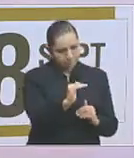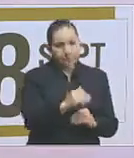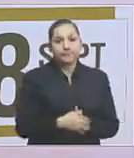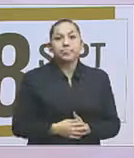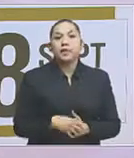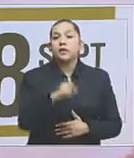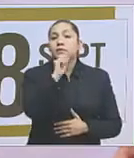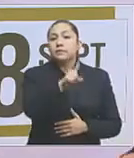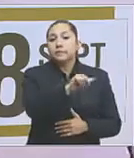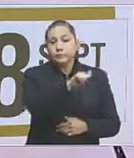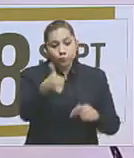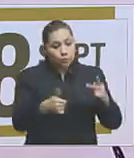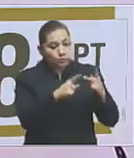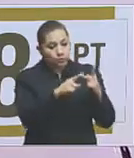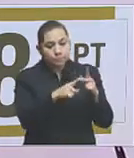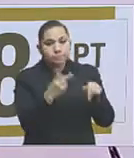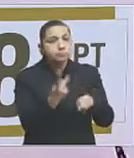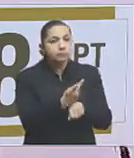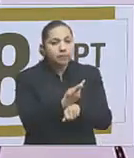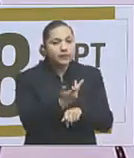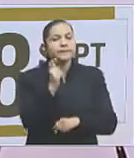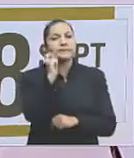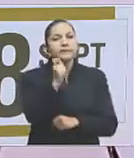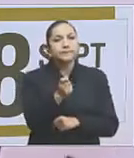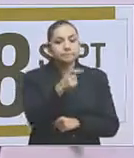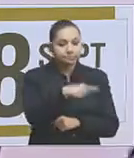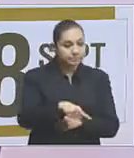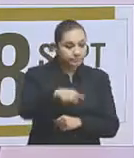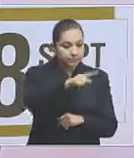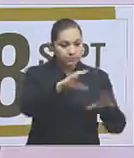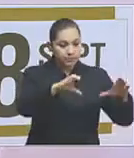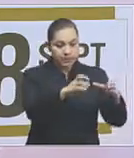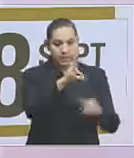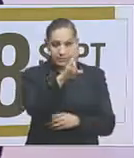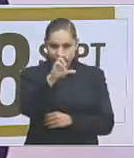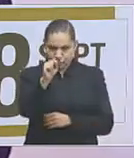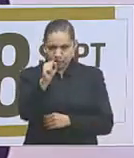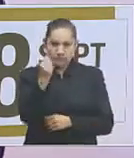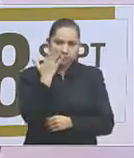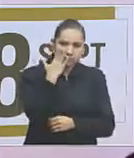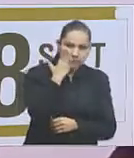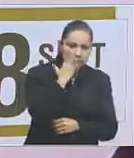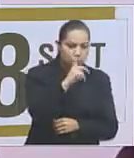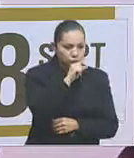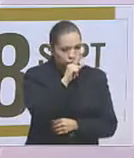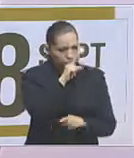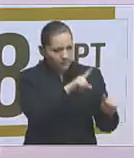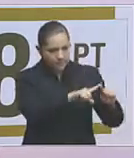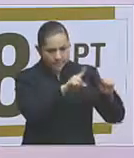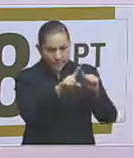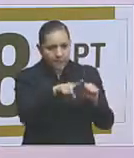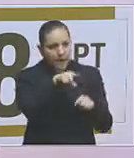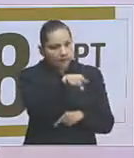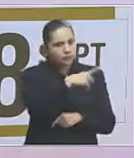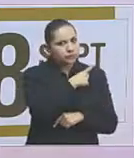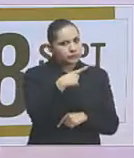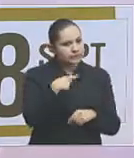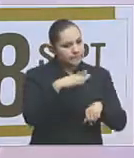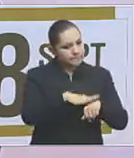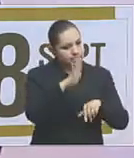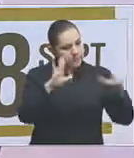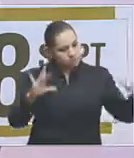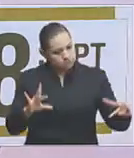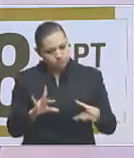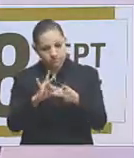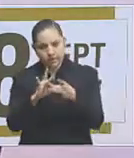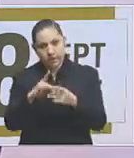que en las redes sociales en teoría deben contribuir a un mayor pluralismo y al empoderamiento de los ciudadanos y esto lo digo